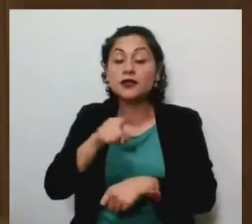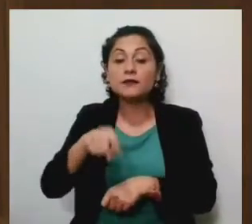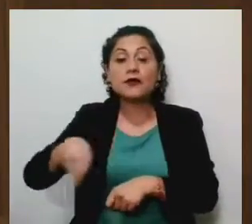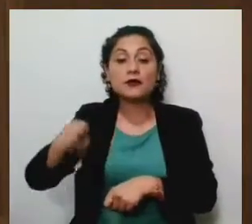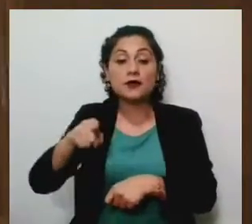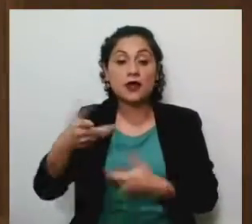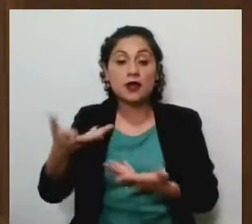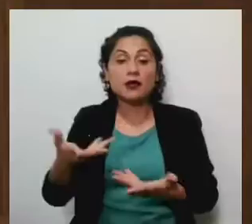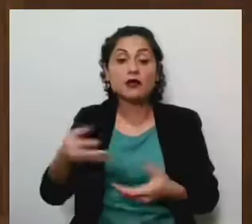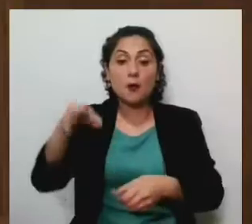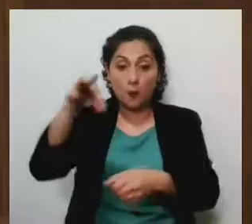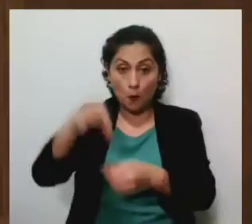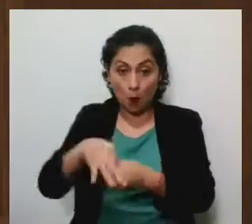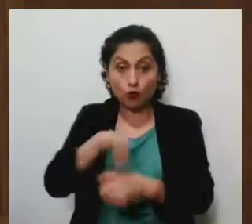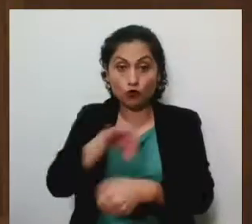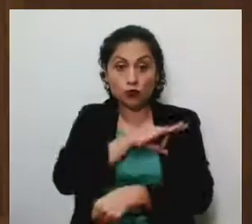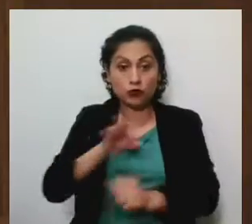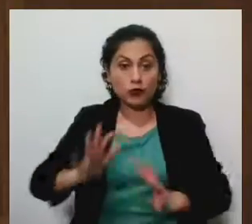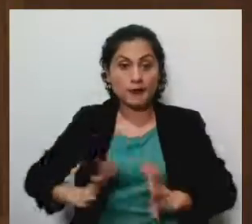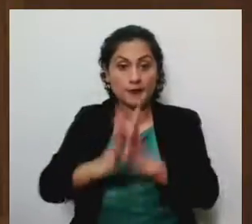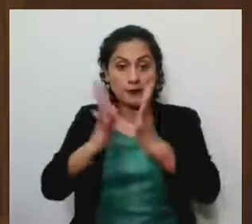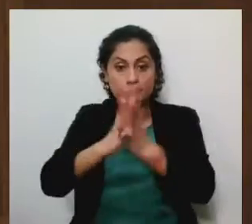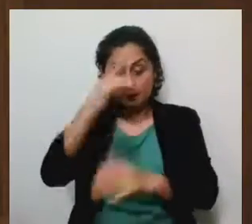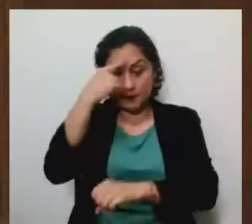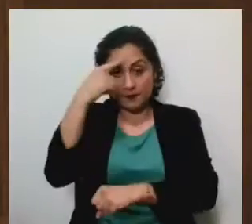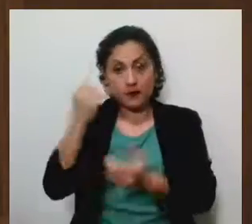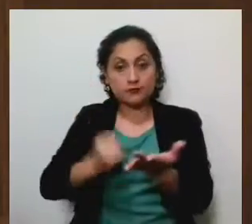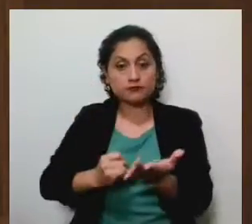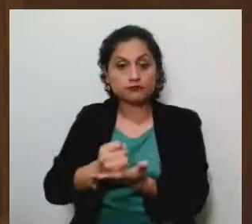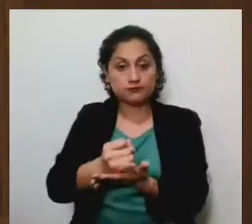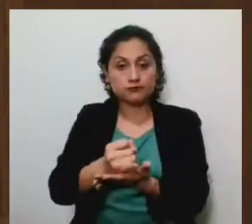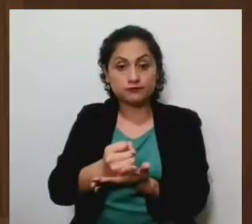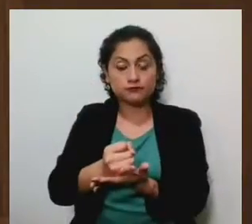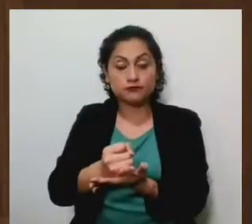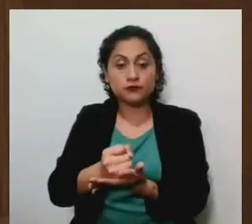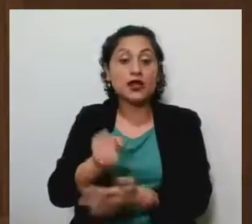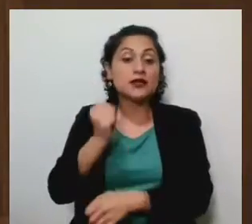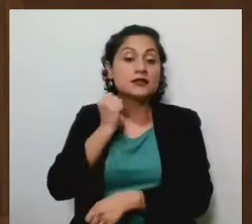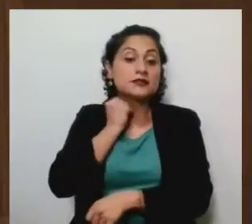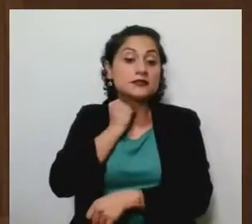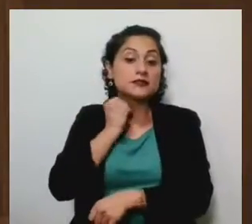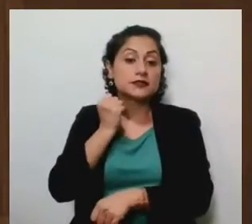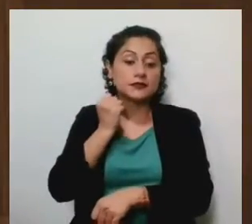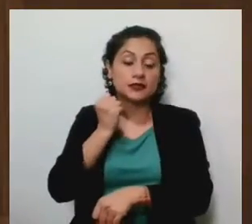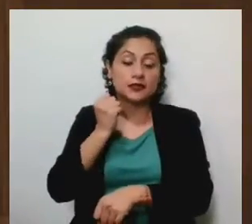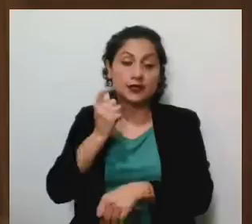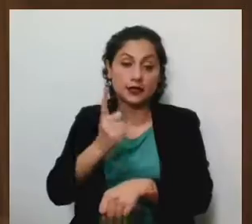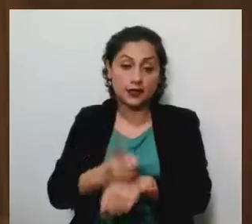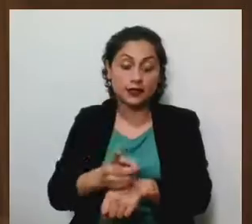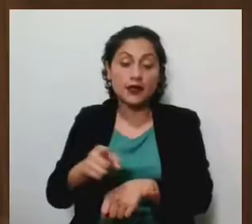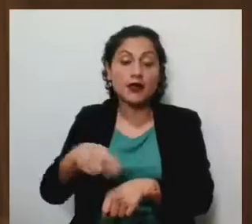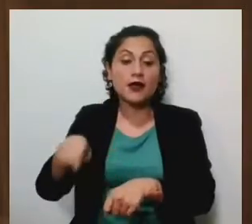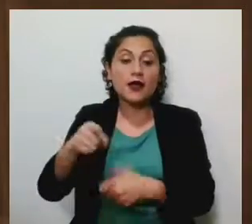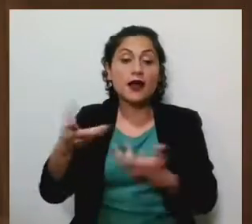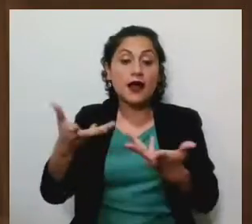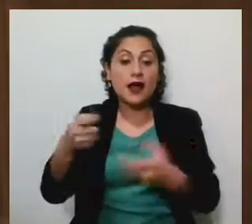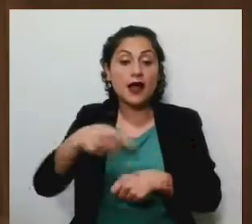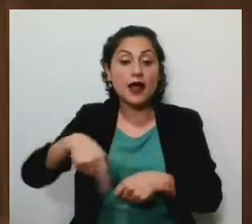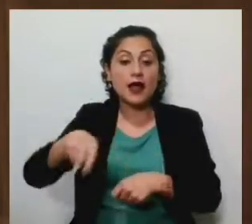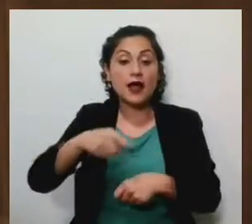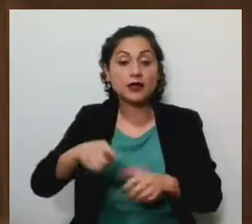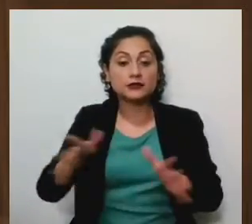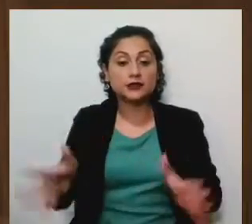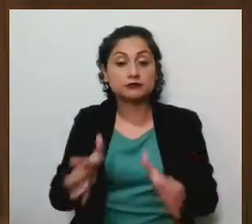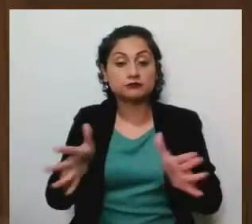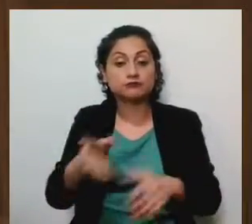y voto en la toma de decisiones. Síndicos o síndicas, quienes asumen la defensa y promoción de los intereses